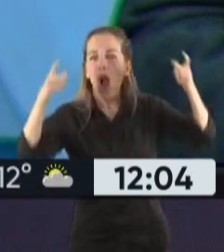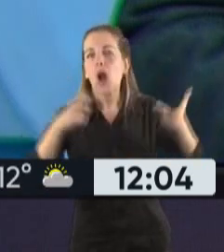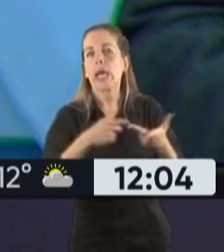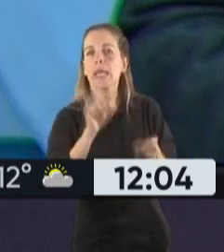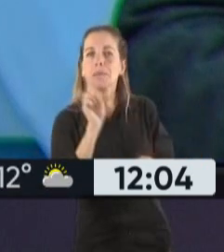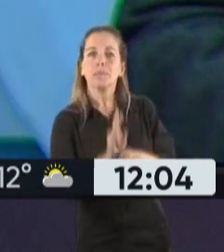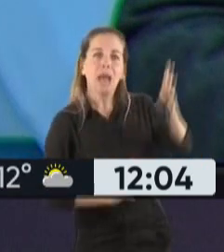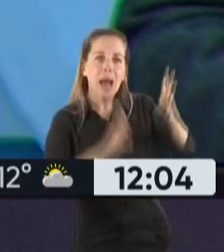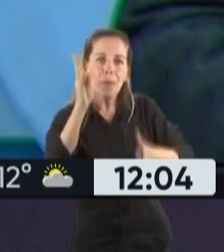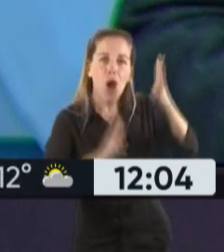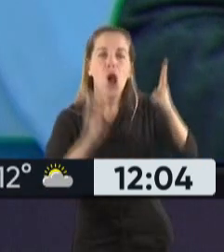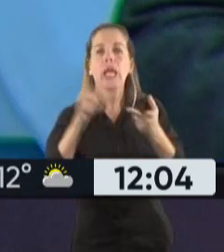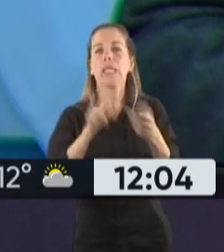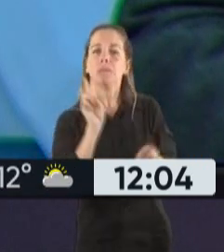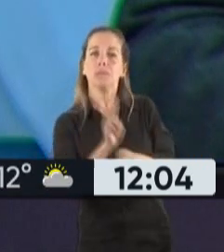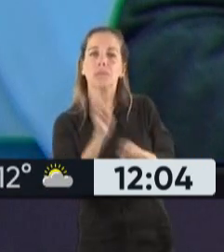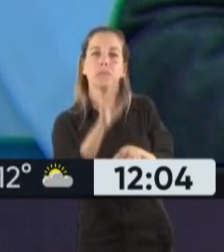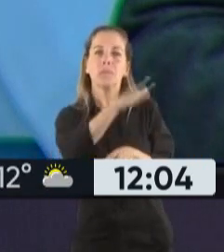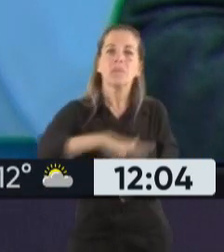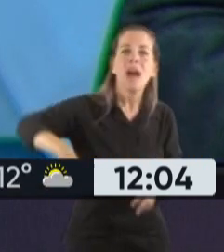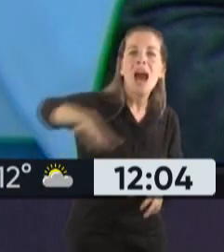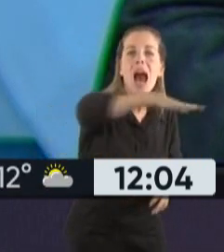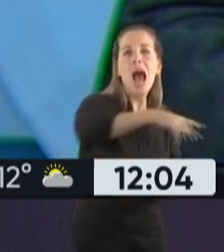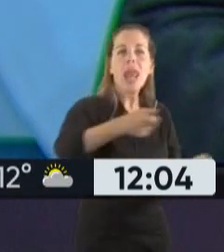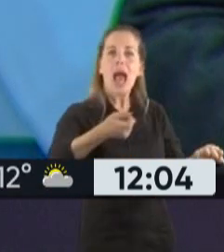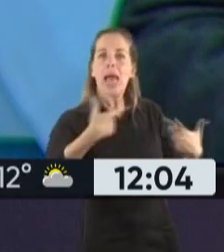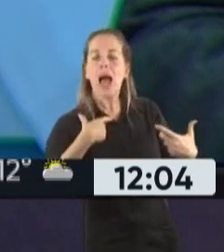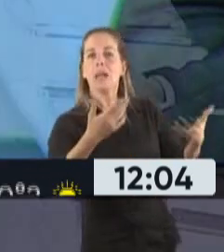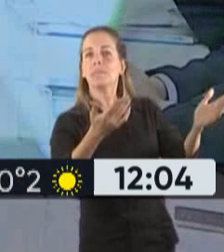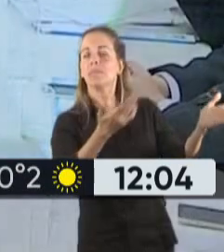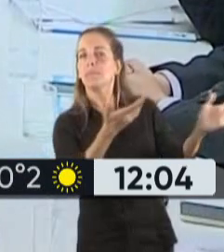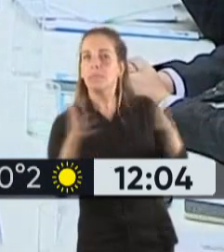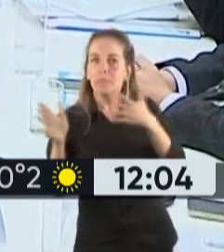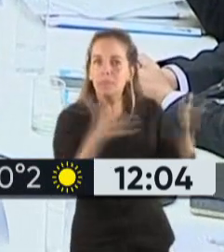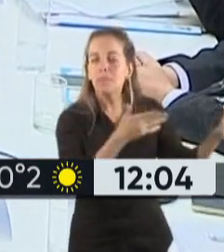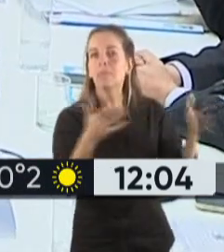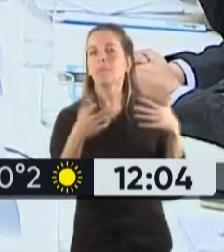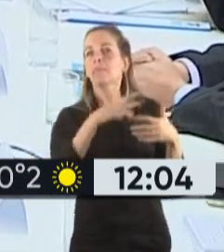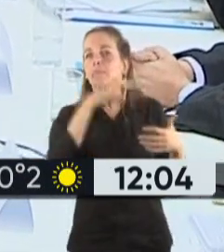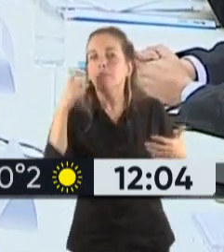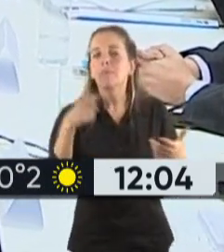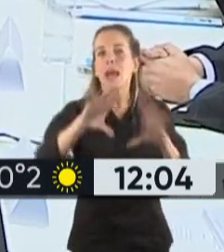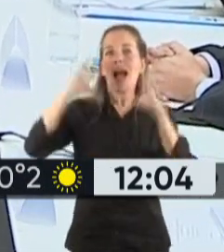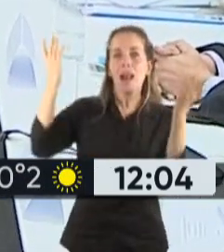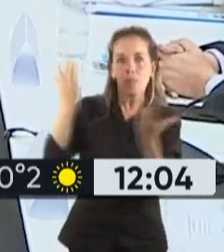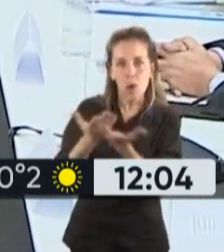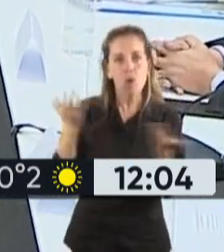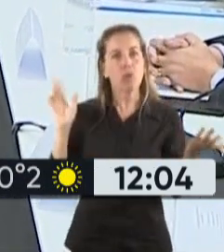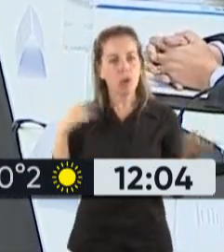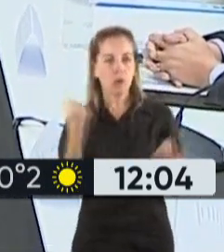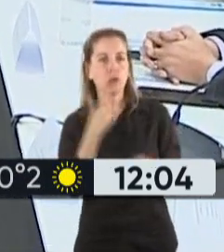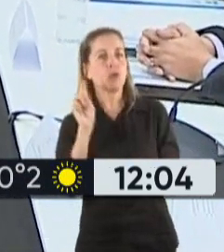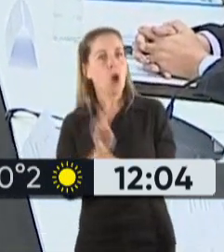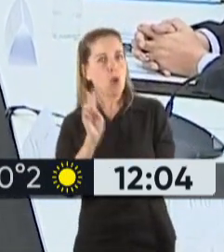las áreas que brindan oxígeno al mundo. Nosotros cuidamos